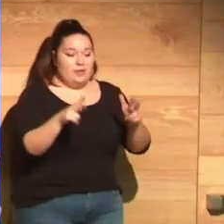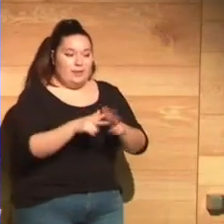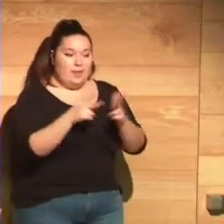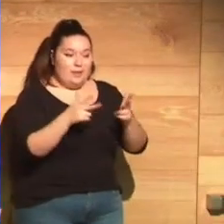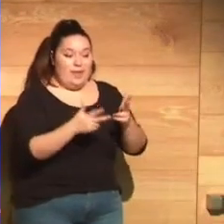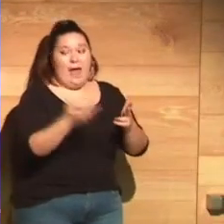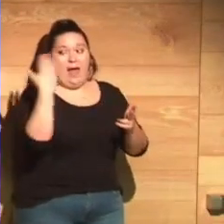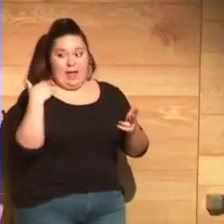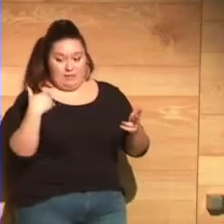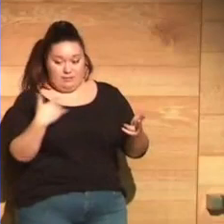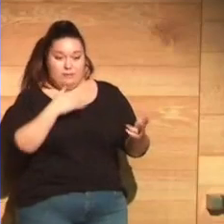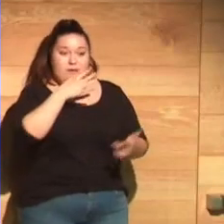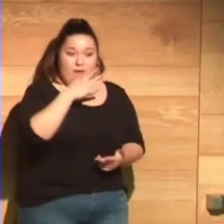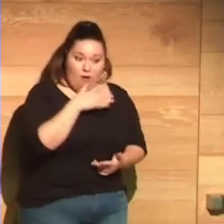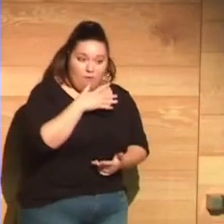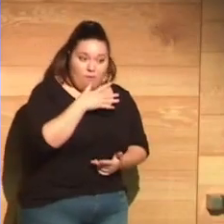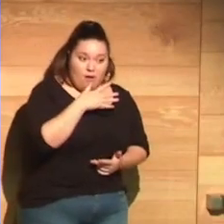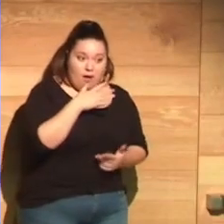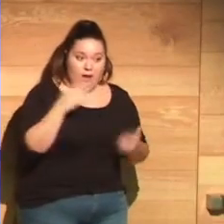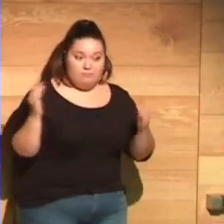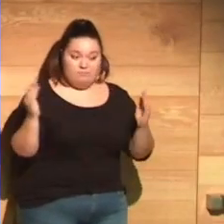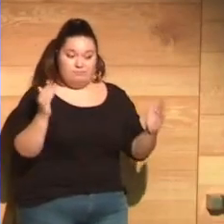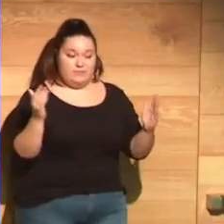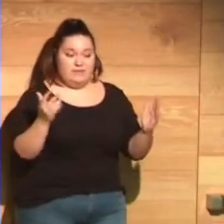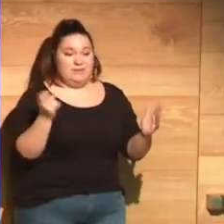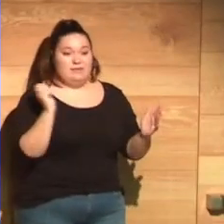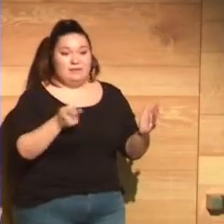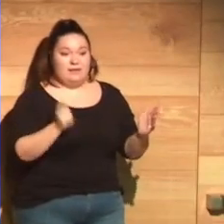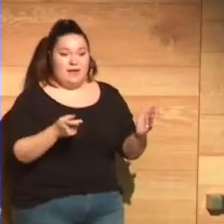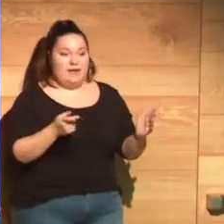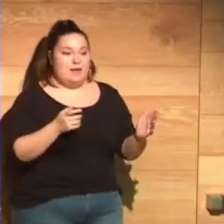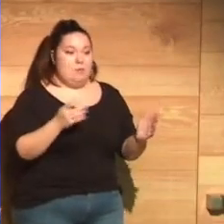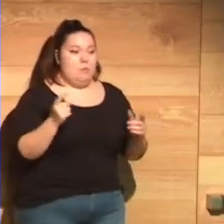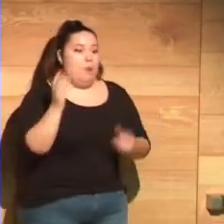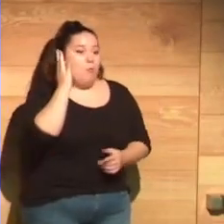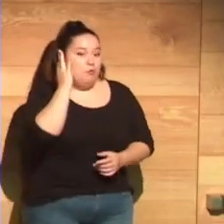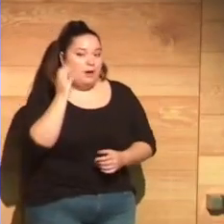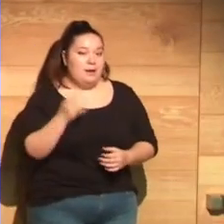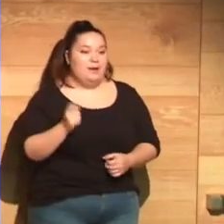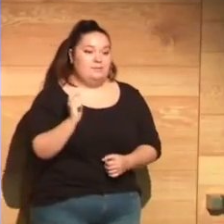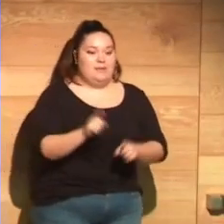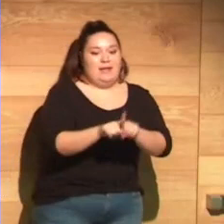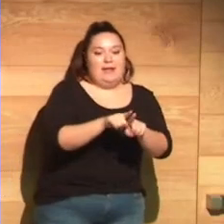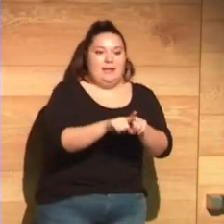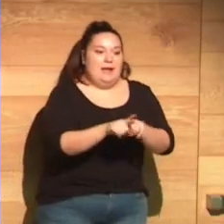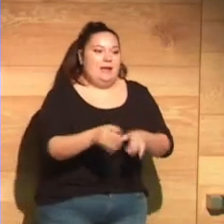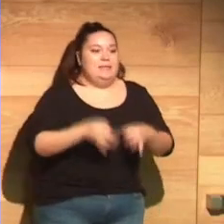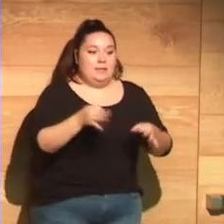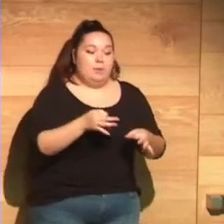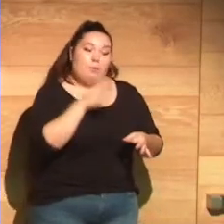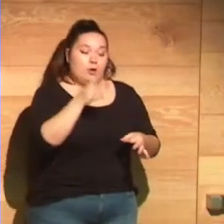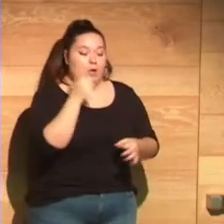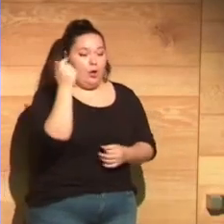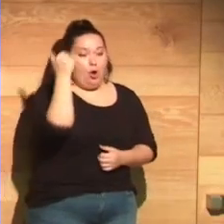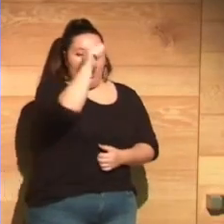una sociedad que tanto antes como ahora se empeña en que rivalicemos entre nosotras, que ya vendrá un hombre a